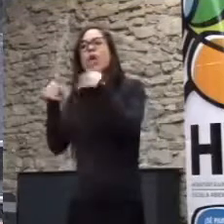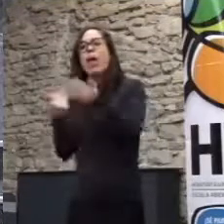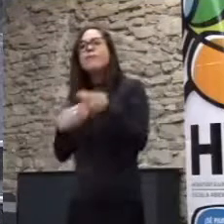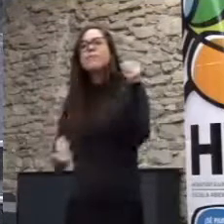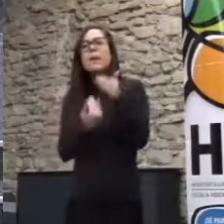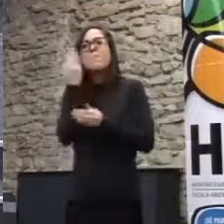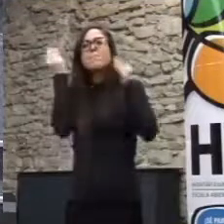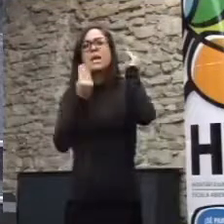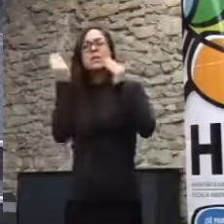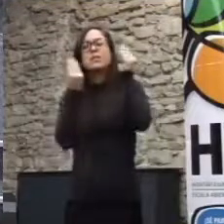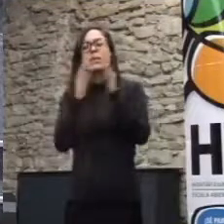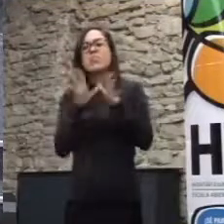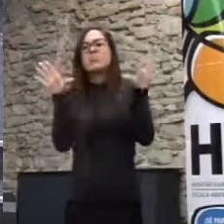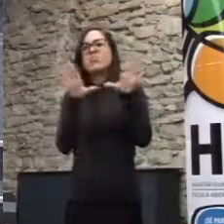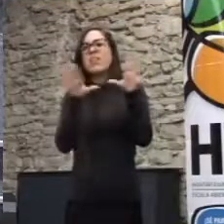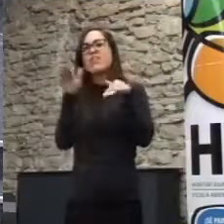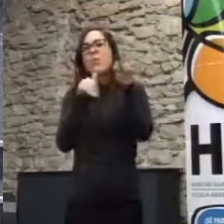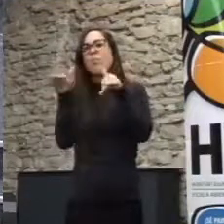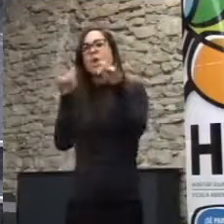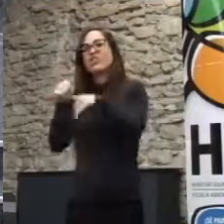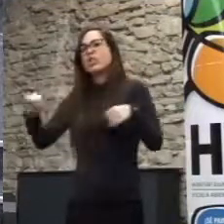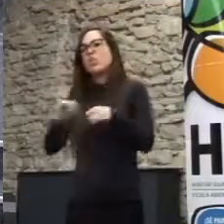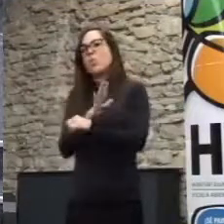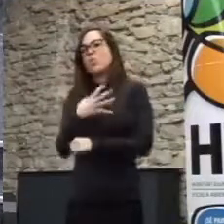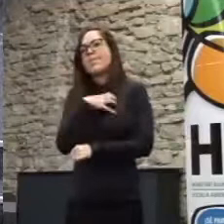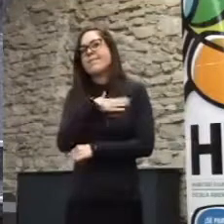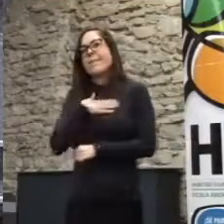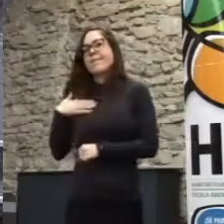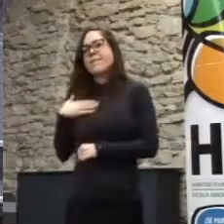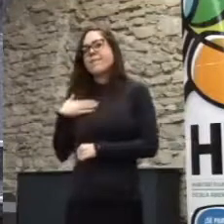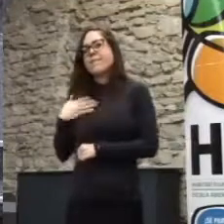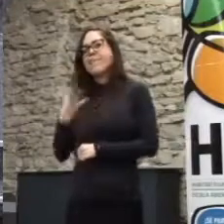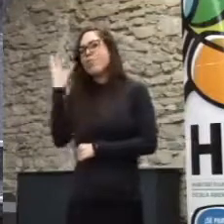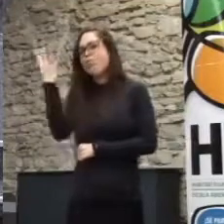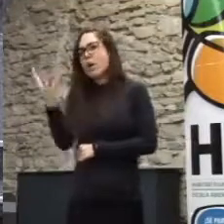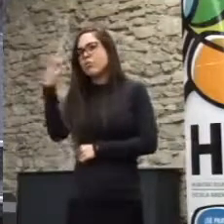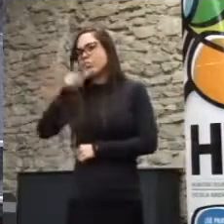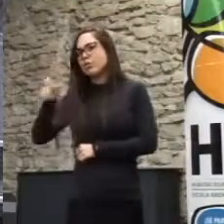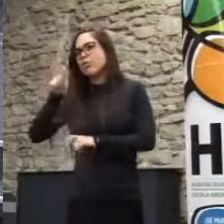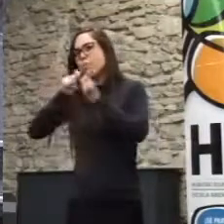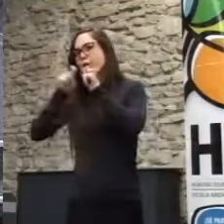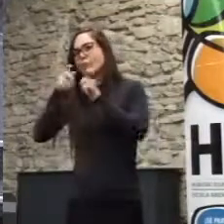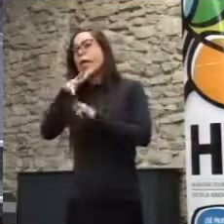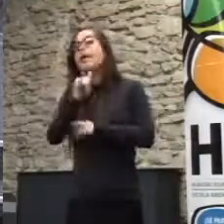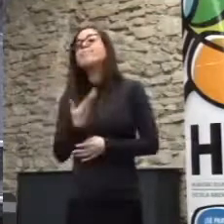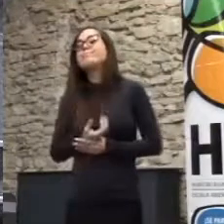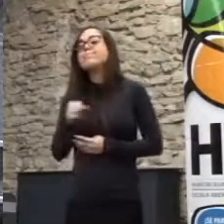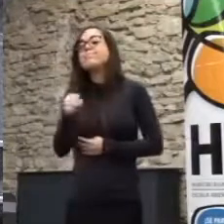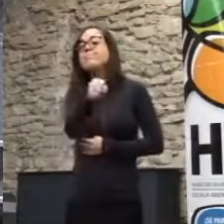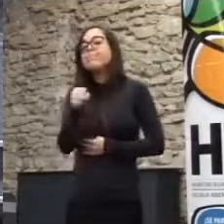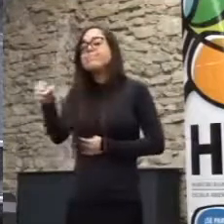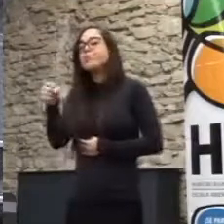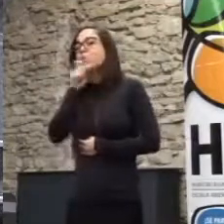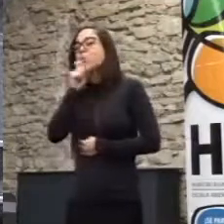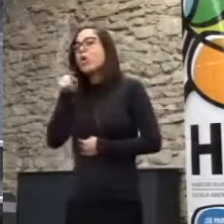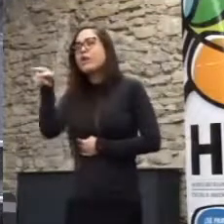tengo 10 convocatorias que me gustaría cubrir y tengo 4 redactores, entonces dices, está tú por teléfono, está tal, esta